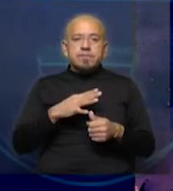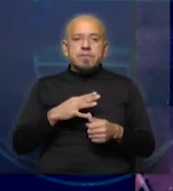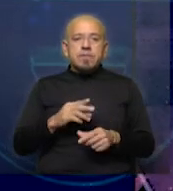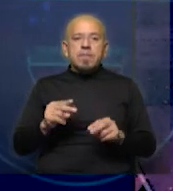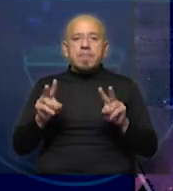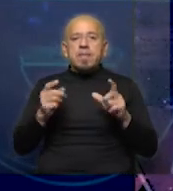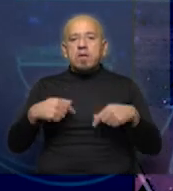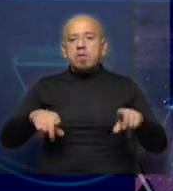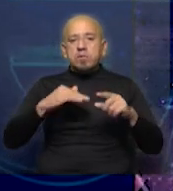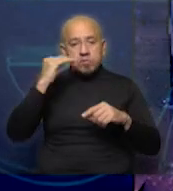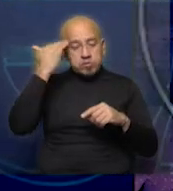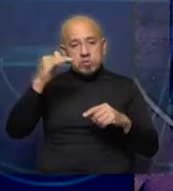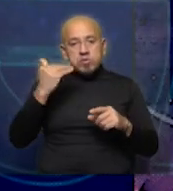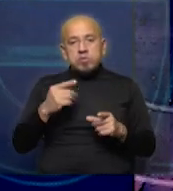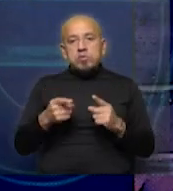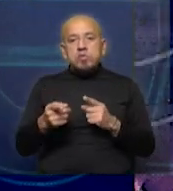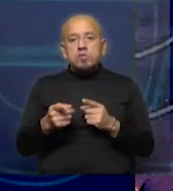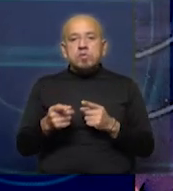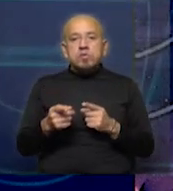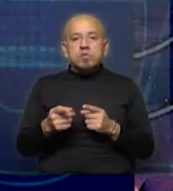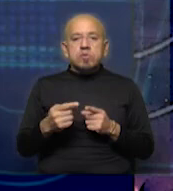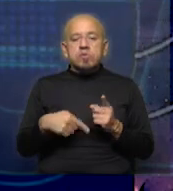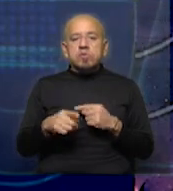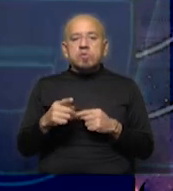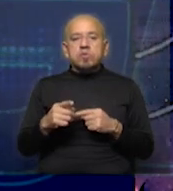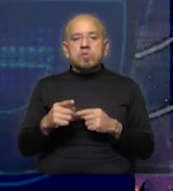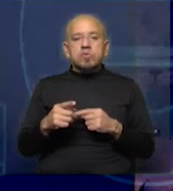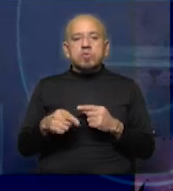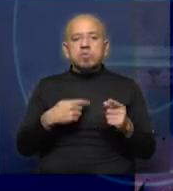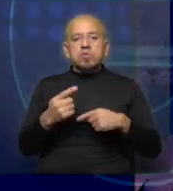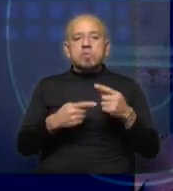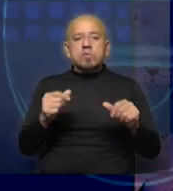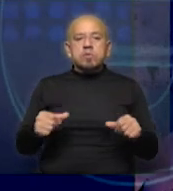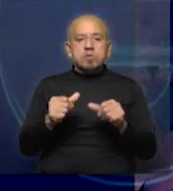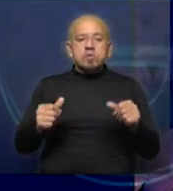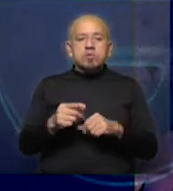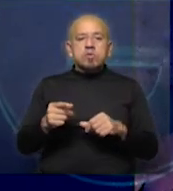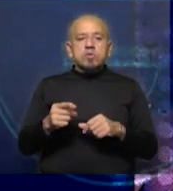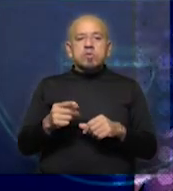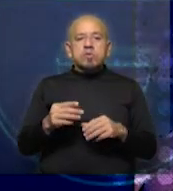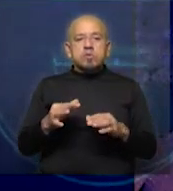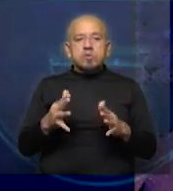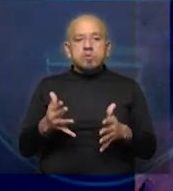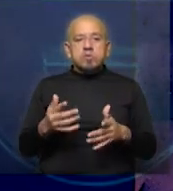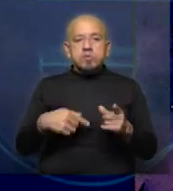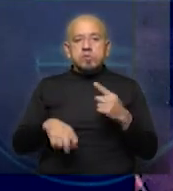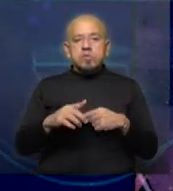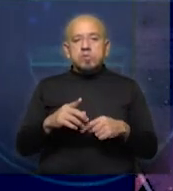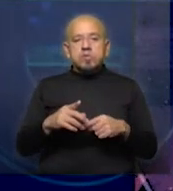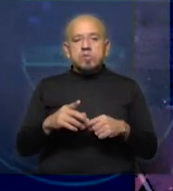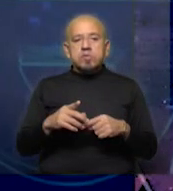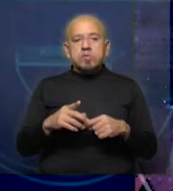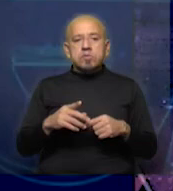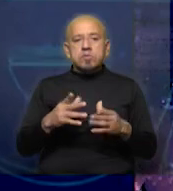con con la docencia y y lo lo lo seguimos digamos desarrollando y profundizando en en los encuentros de